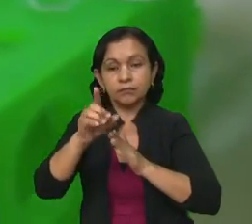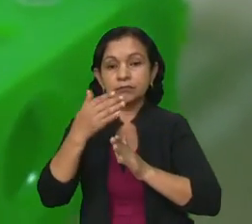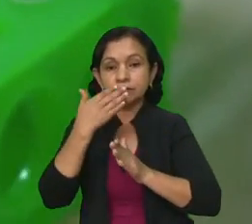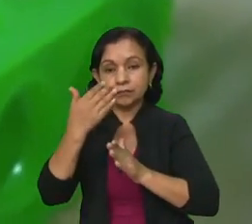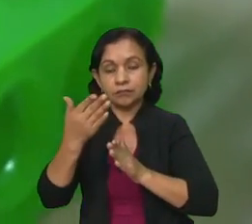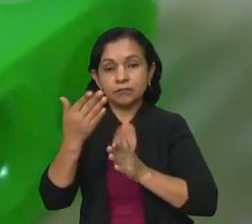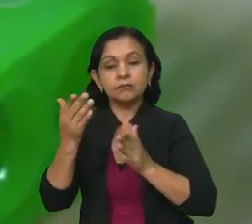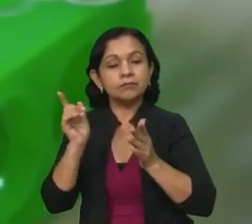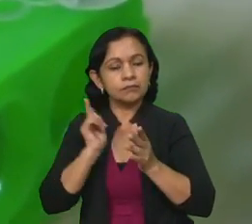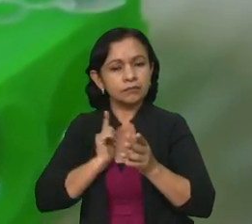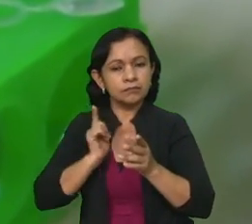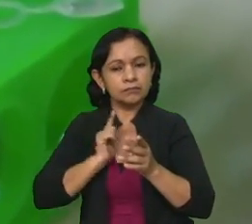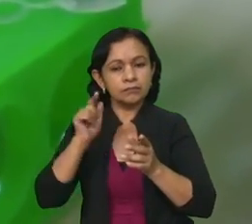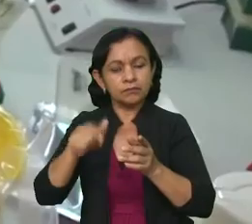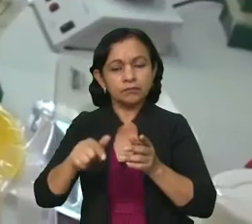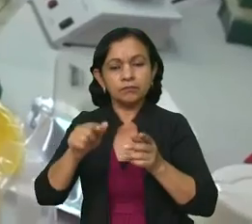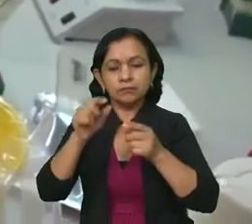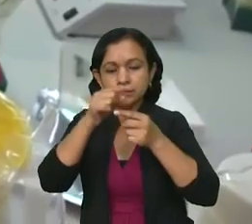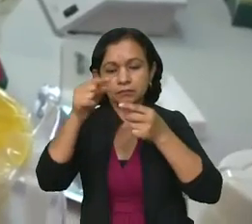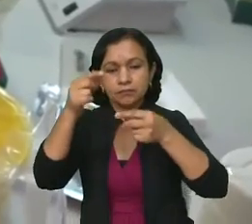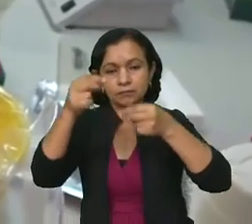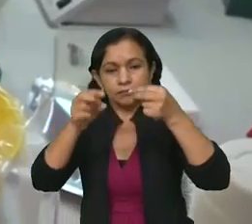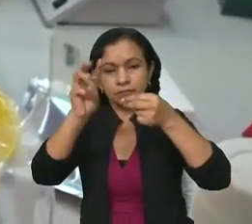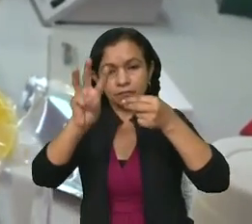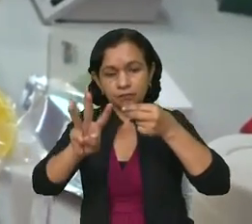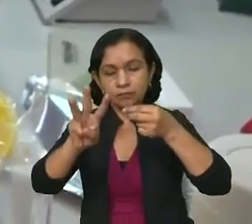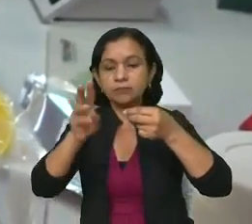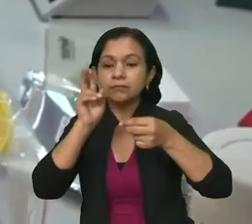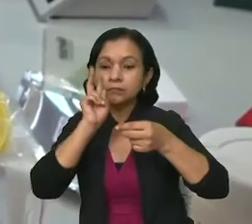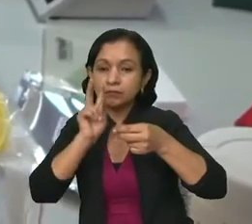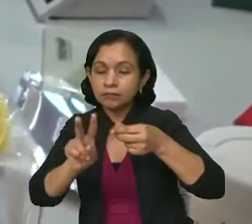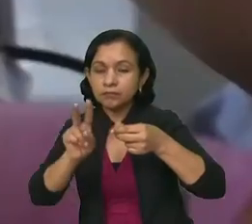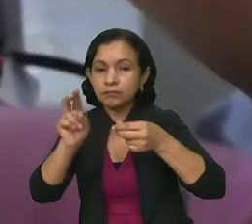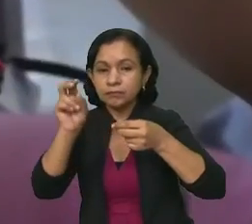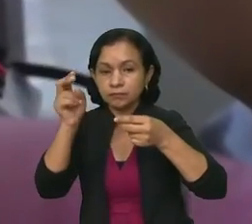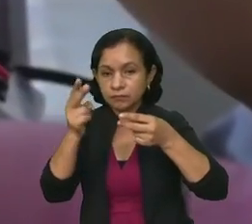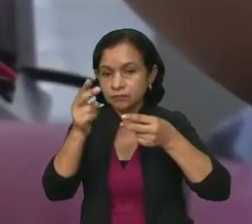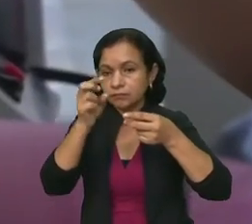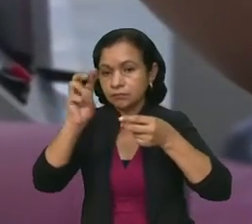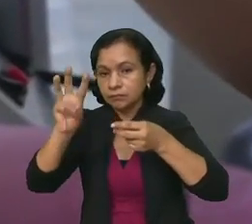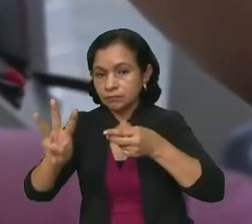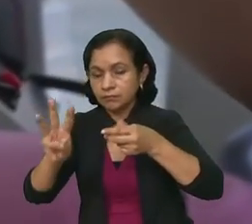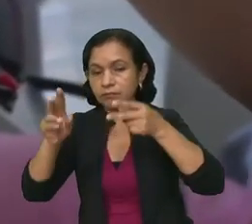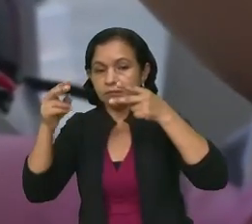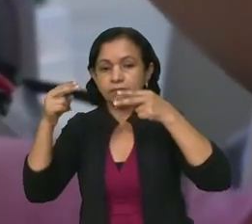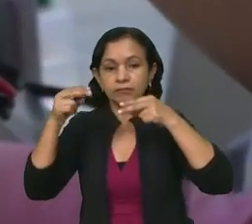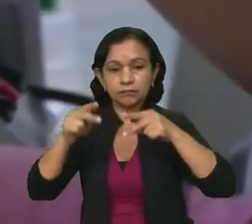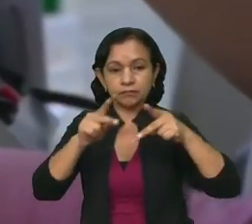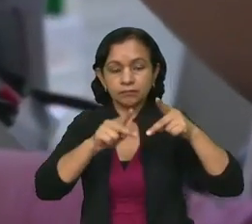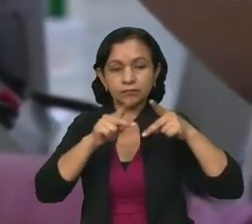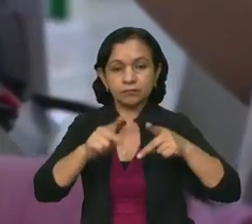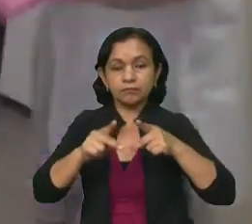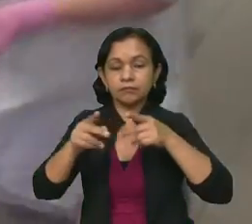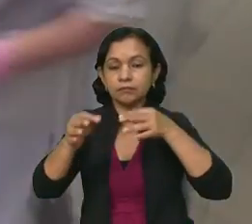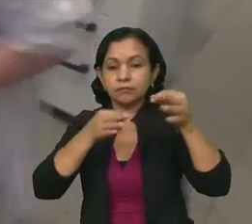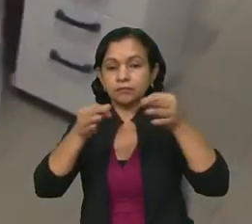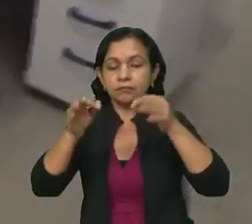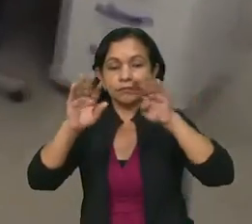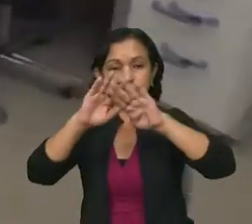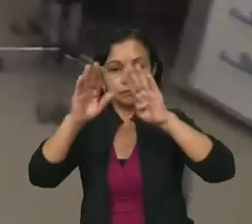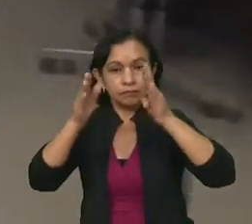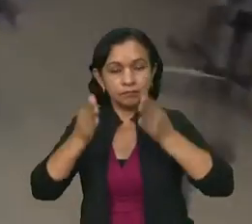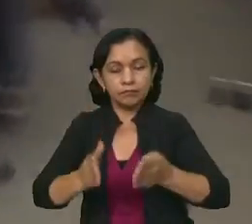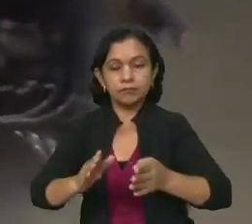avanzado y se encuentran ahora en fase 3 o en un ensayo combinado de fase 2 y 3 en seres humanos. Para el canal parlamentario,